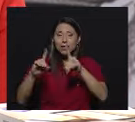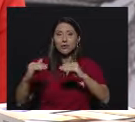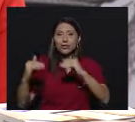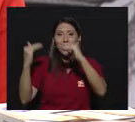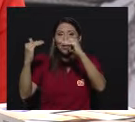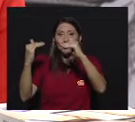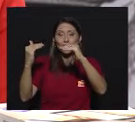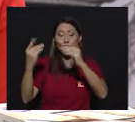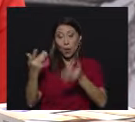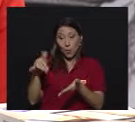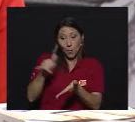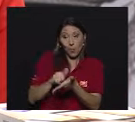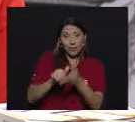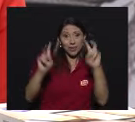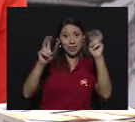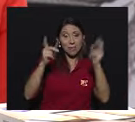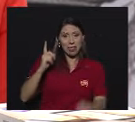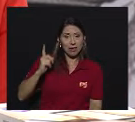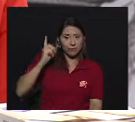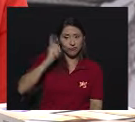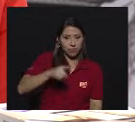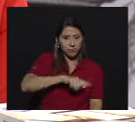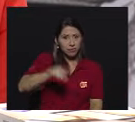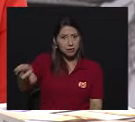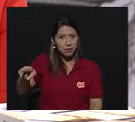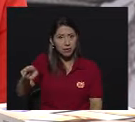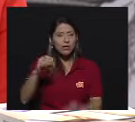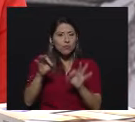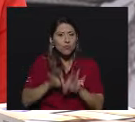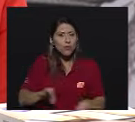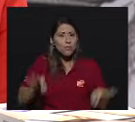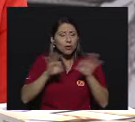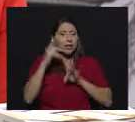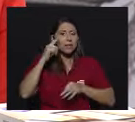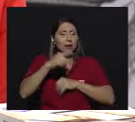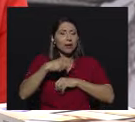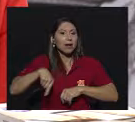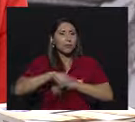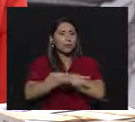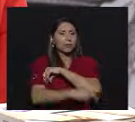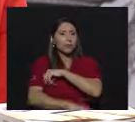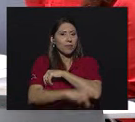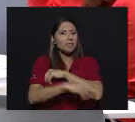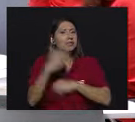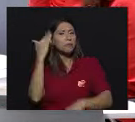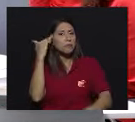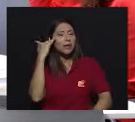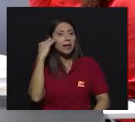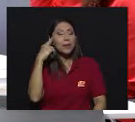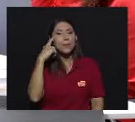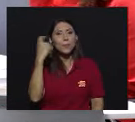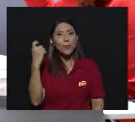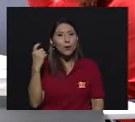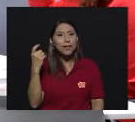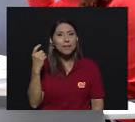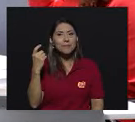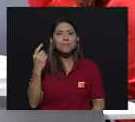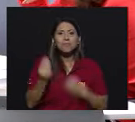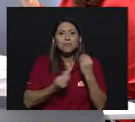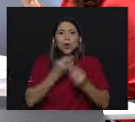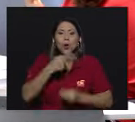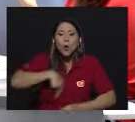¿verdad? Por eso es que el tema de la obligatoriedad es un tema muy importante para nuestros países. ¿Por qué? Porque el tema es